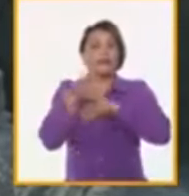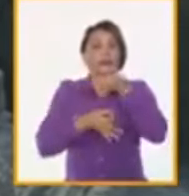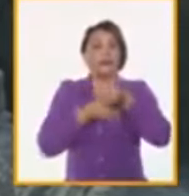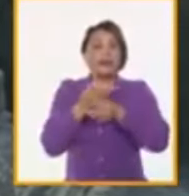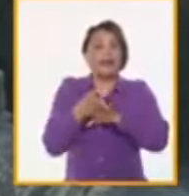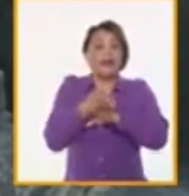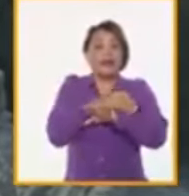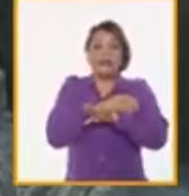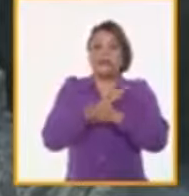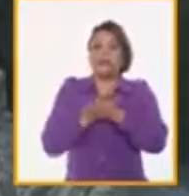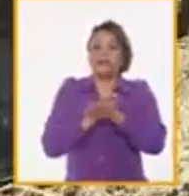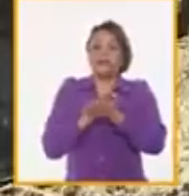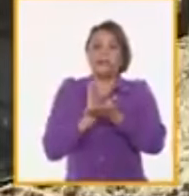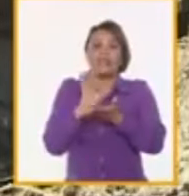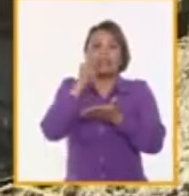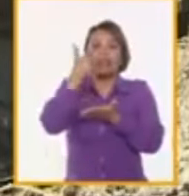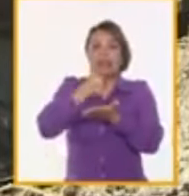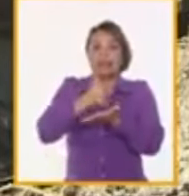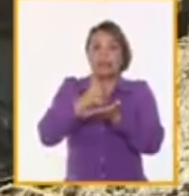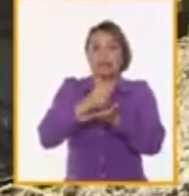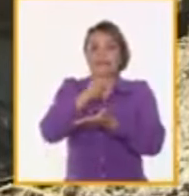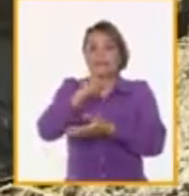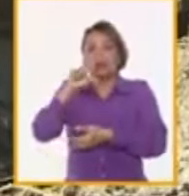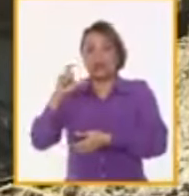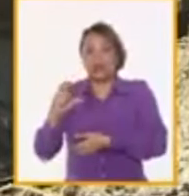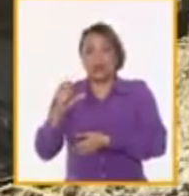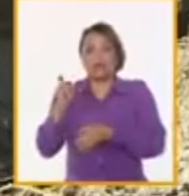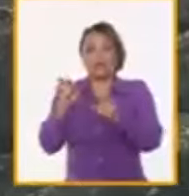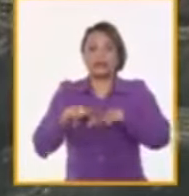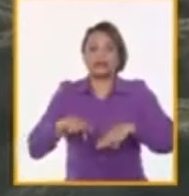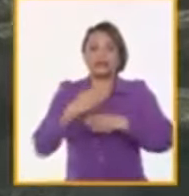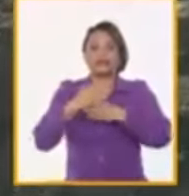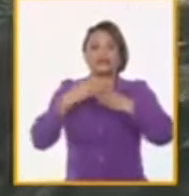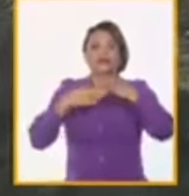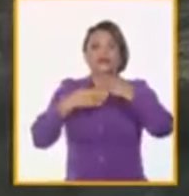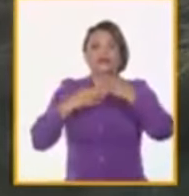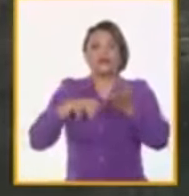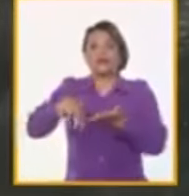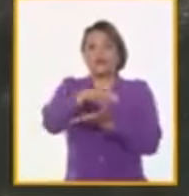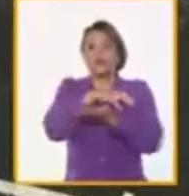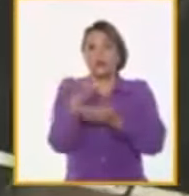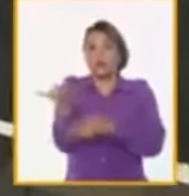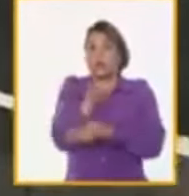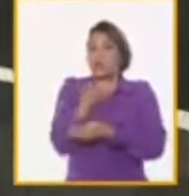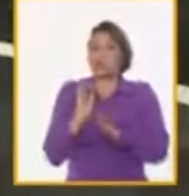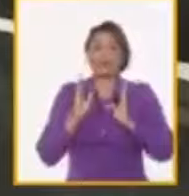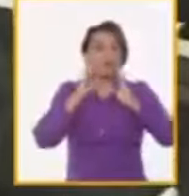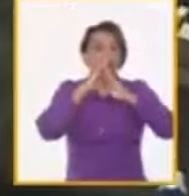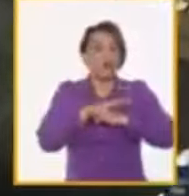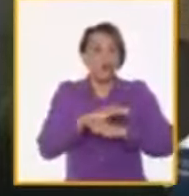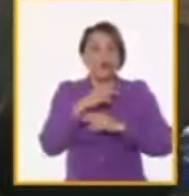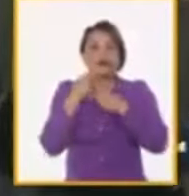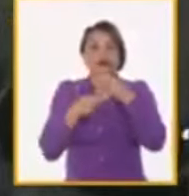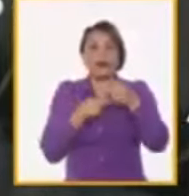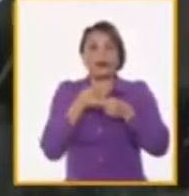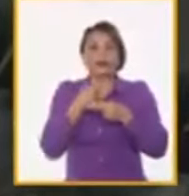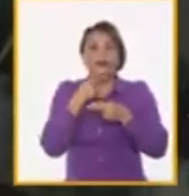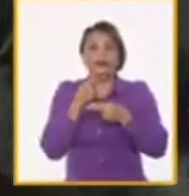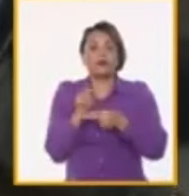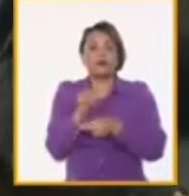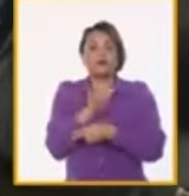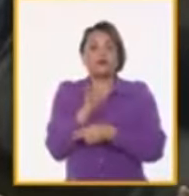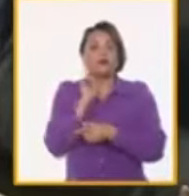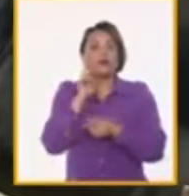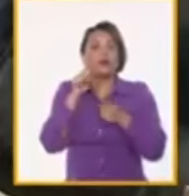precedentes en la capital villaclareña de la construcción de una obra similar ejecutada con sentido